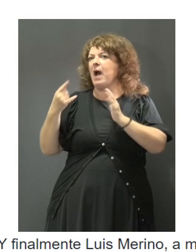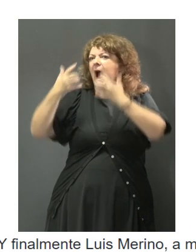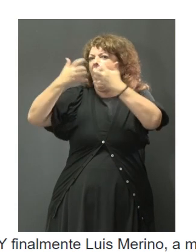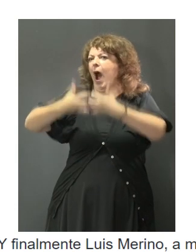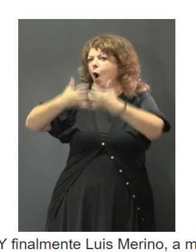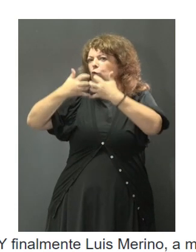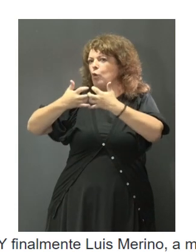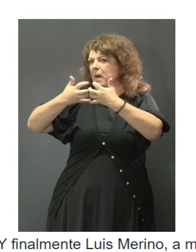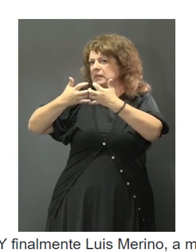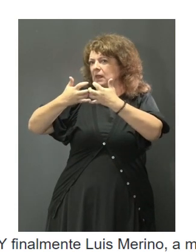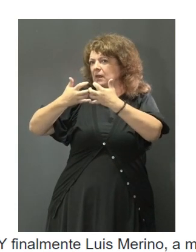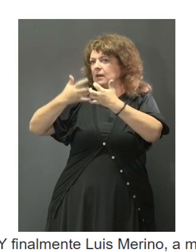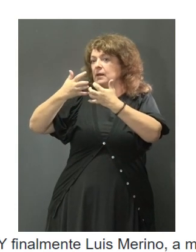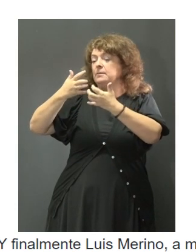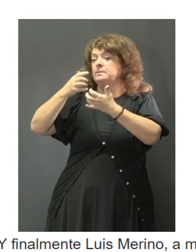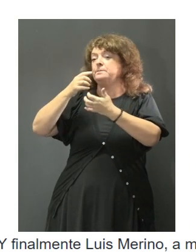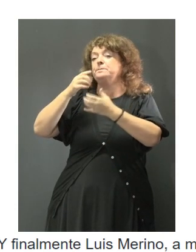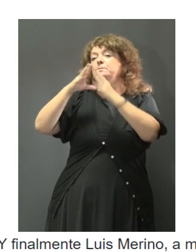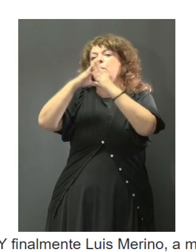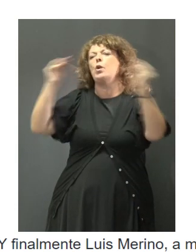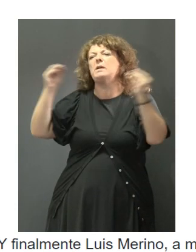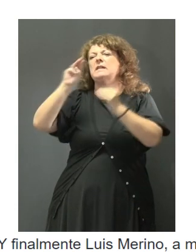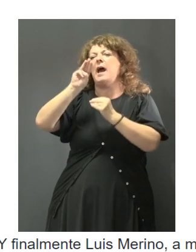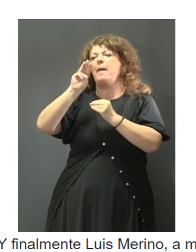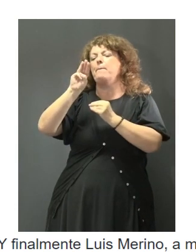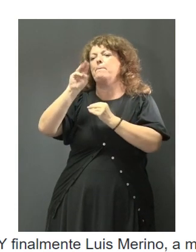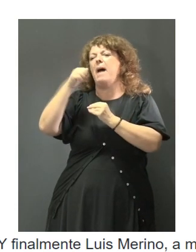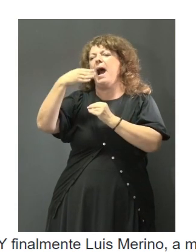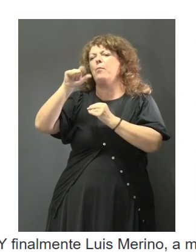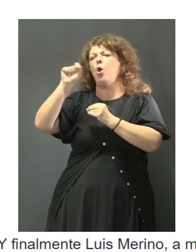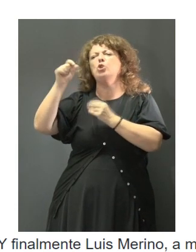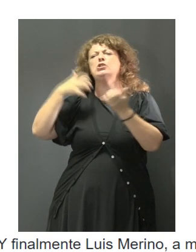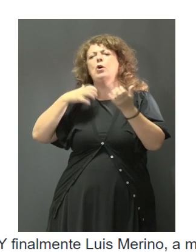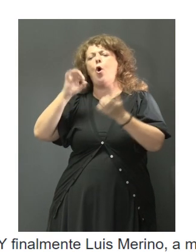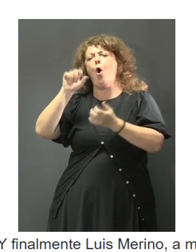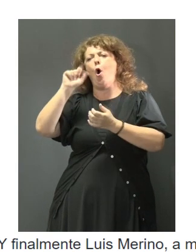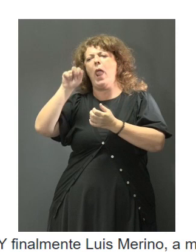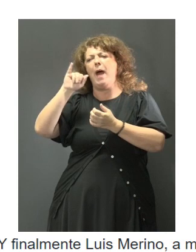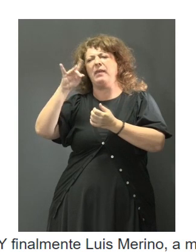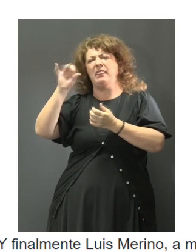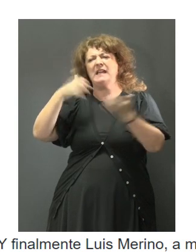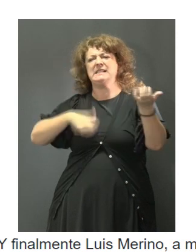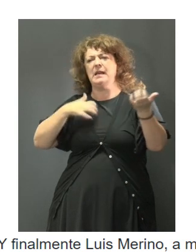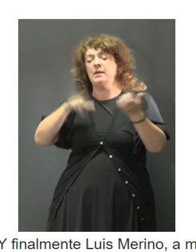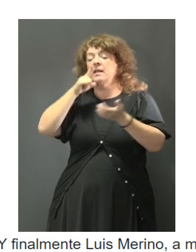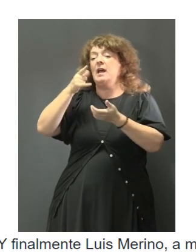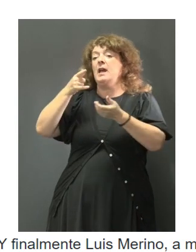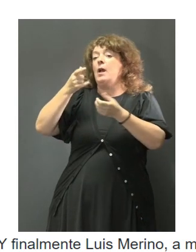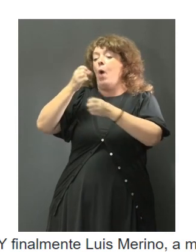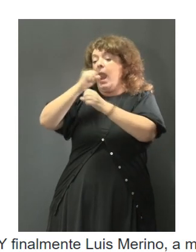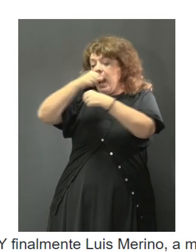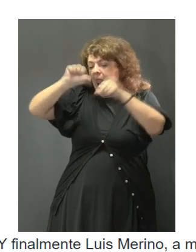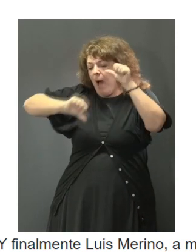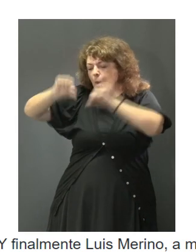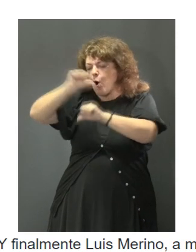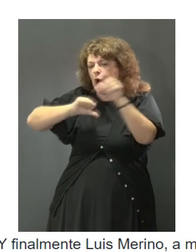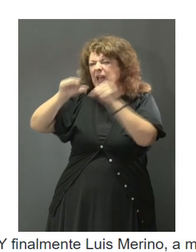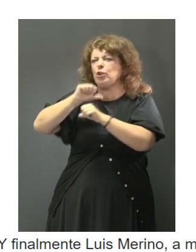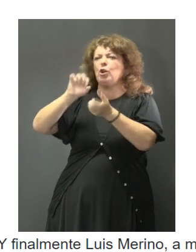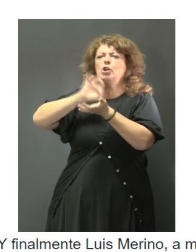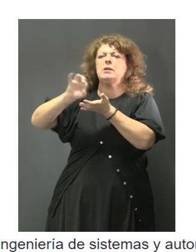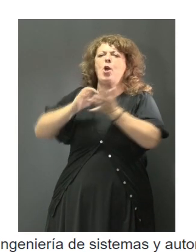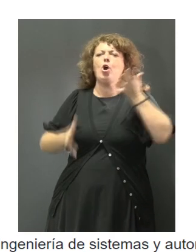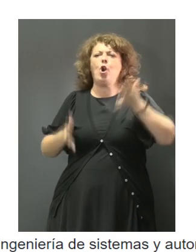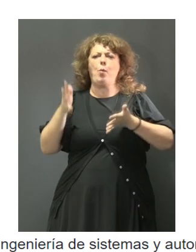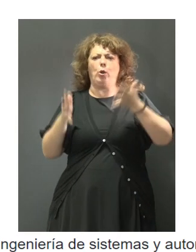la Universidad Pablo de Olavide de Sevilla, donde dirige el Laboratorio de Robótica de Servicios. En esta